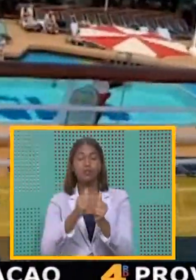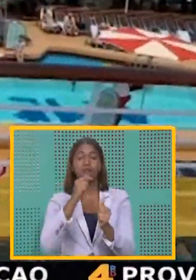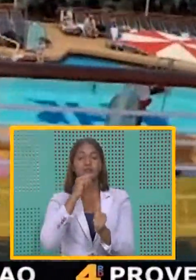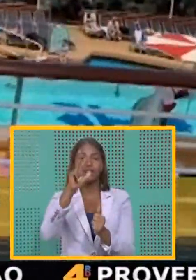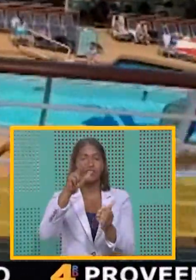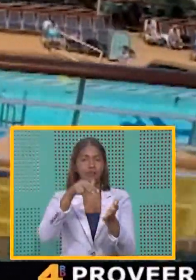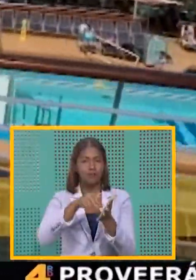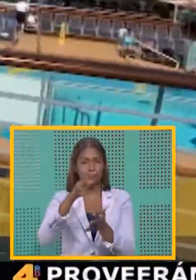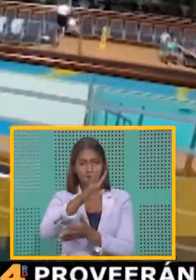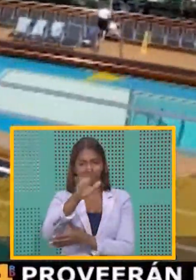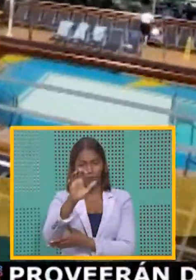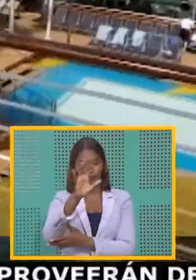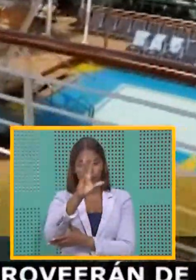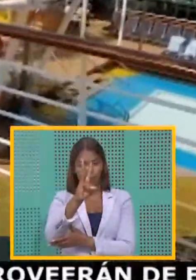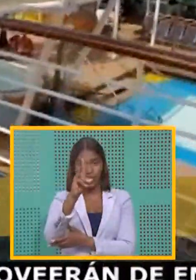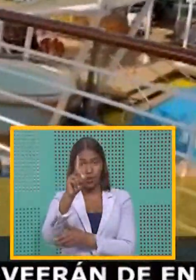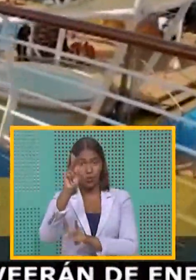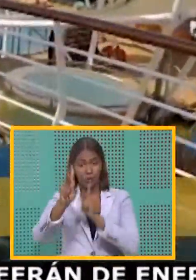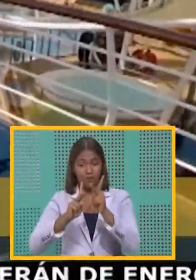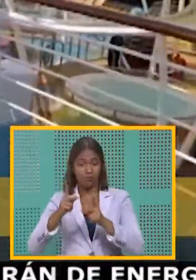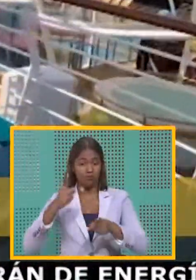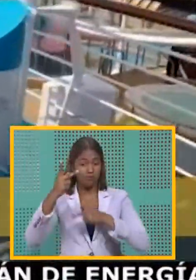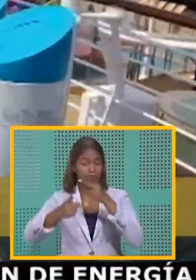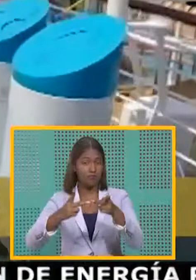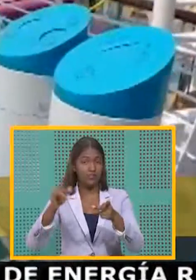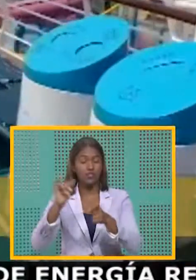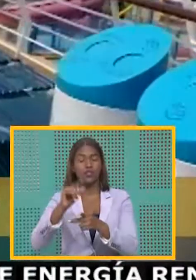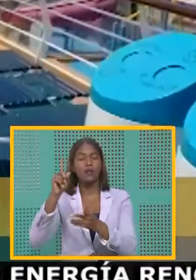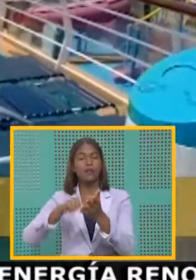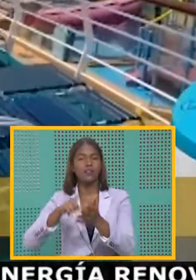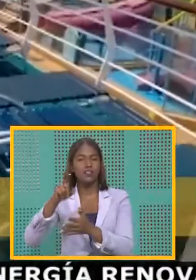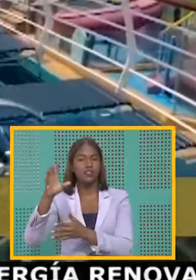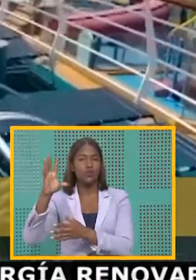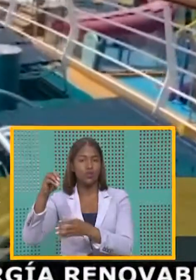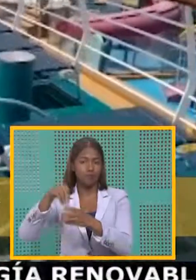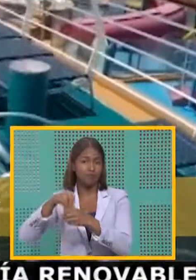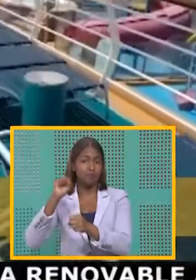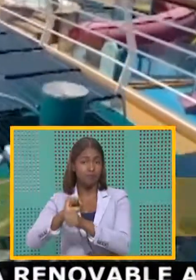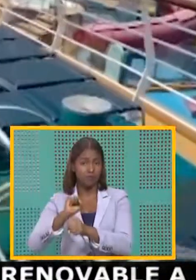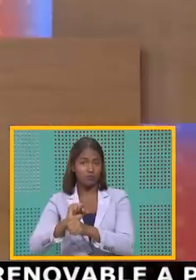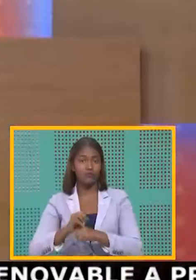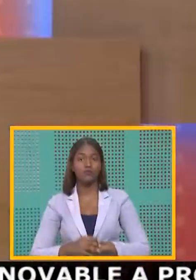de 3.581 pasajeros y 1.150 tripulantes.